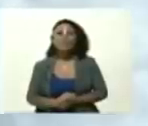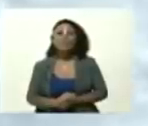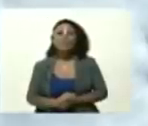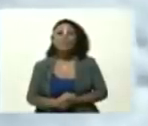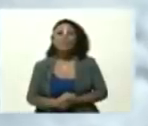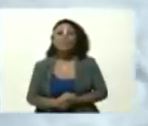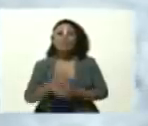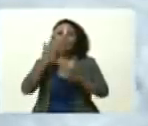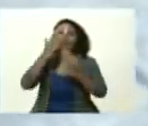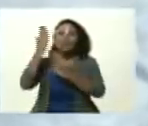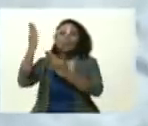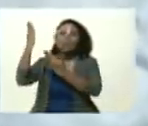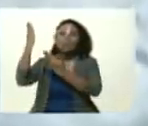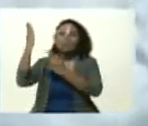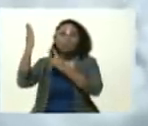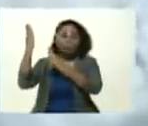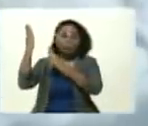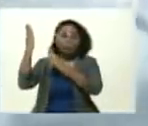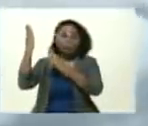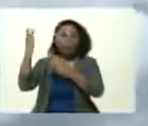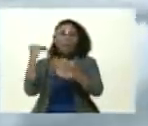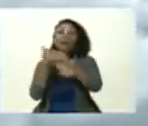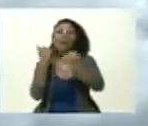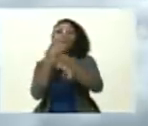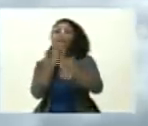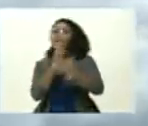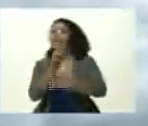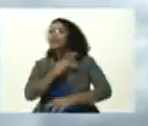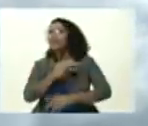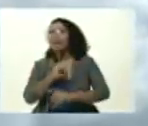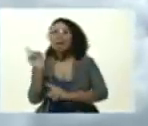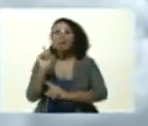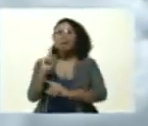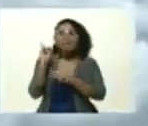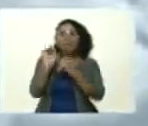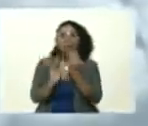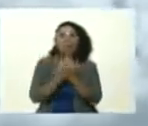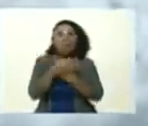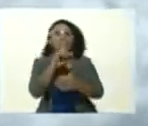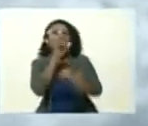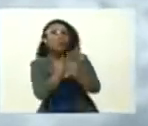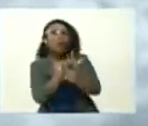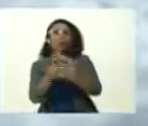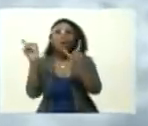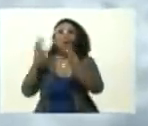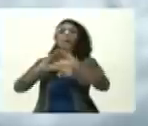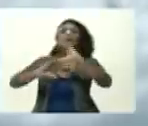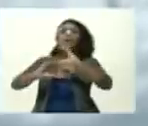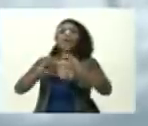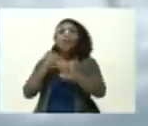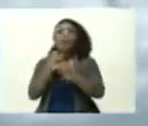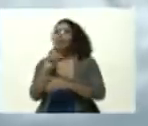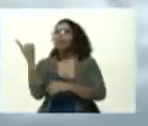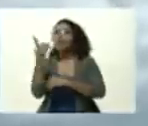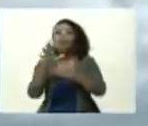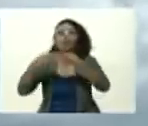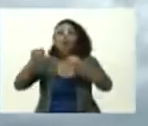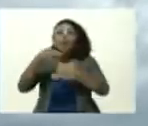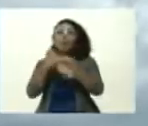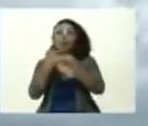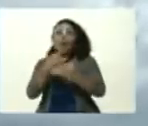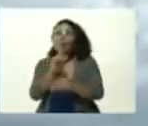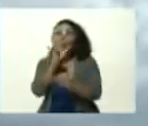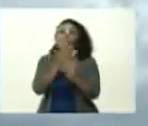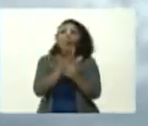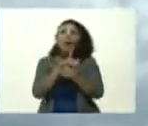¿Y ustedes ven que eso sale en las redes sociales? No, lo callan. ¿Sale en los medios? No, lo callan. Nadie lo saca. Lo único